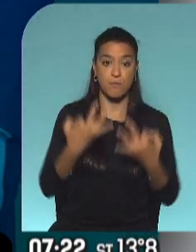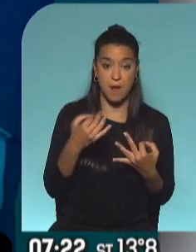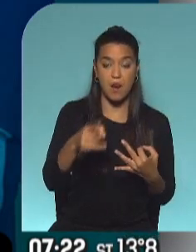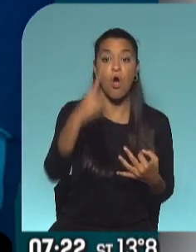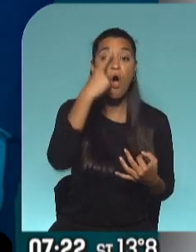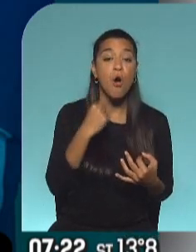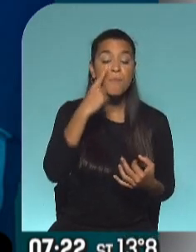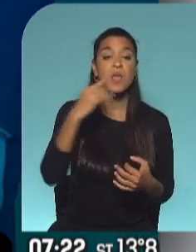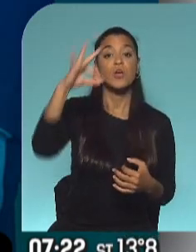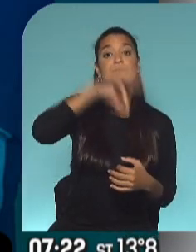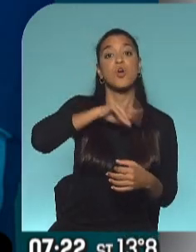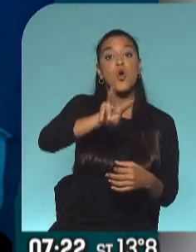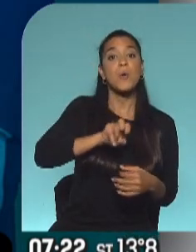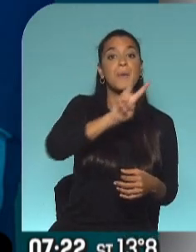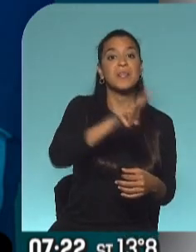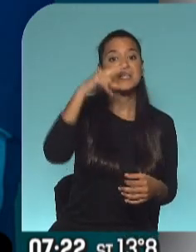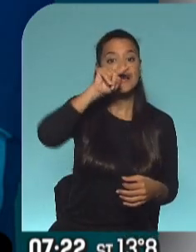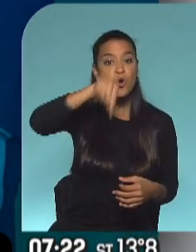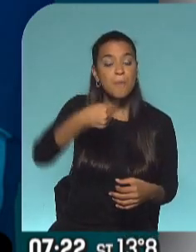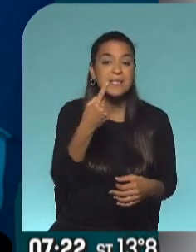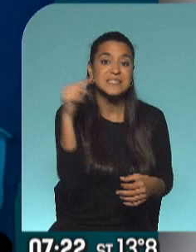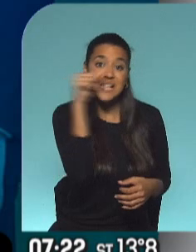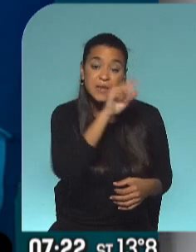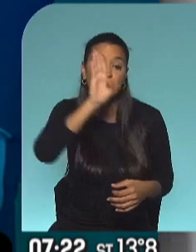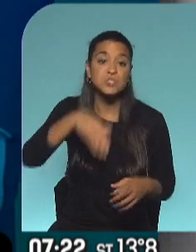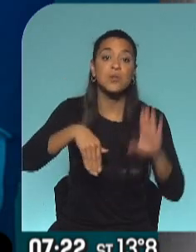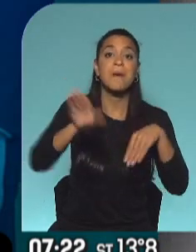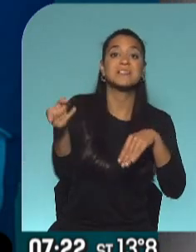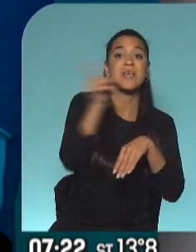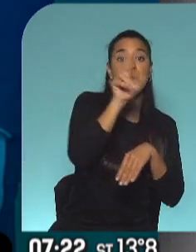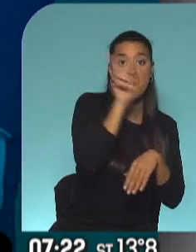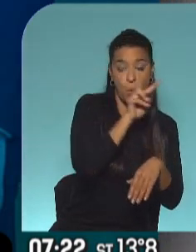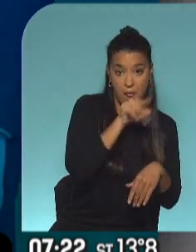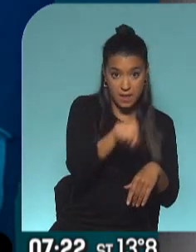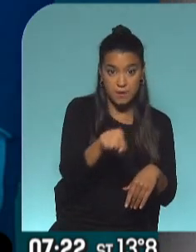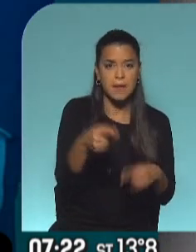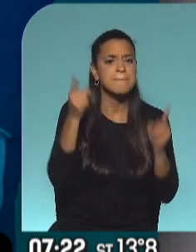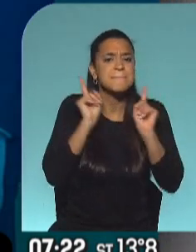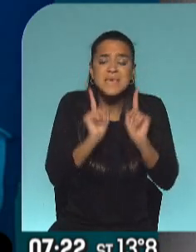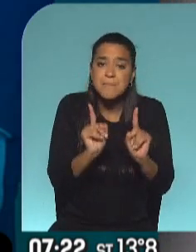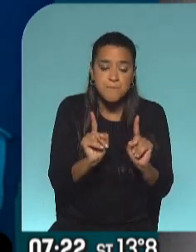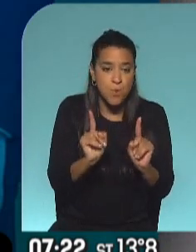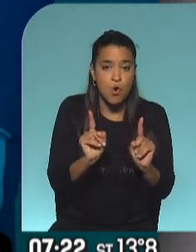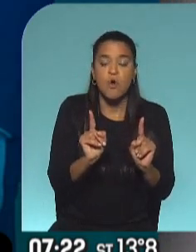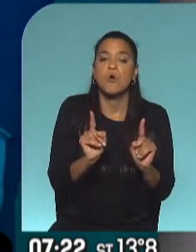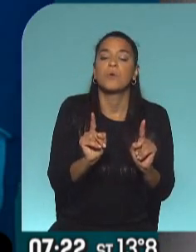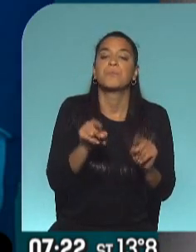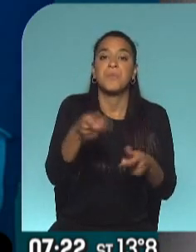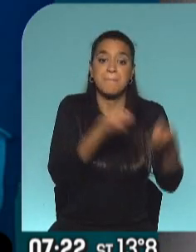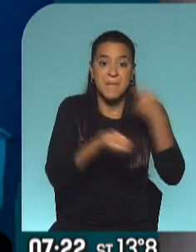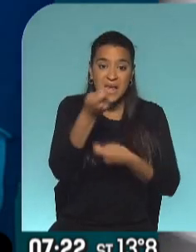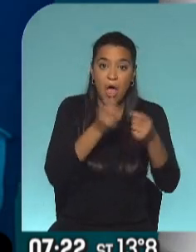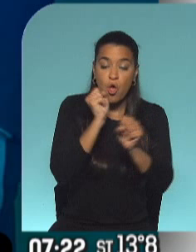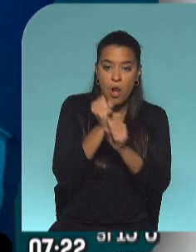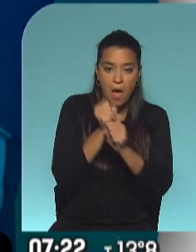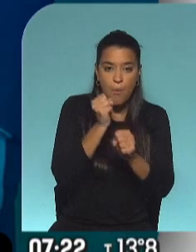los varones cobran un 27,7% más que las mujeres. La misma lógica se replica en lo que es el mercado